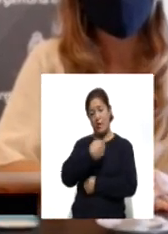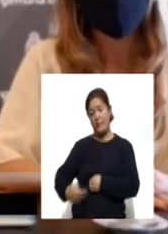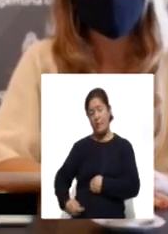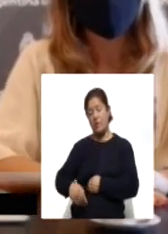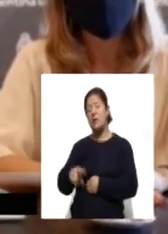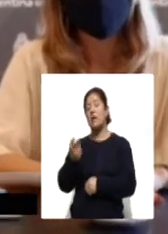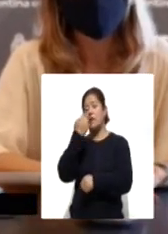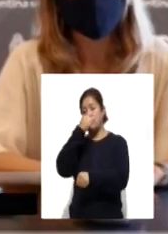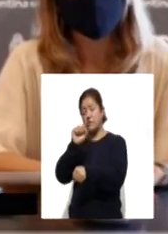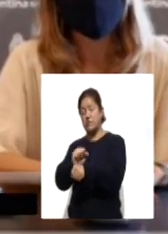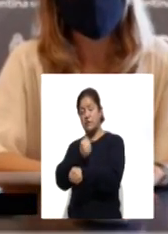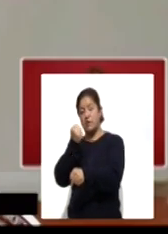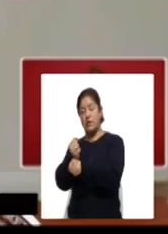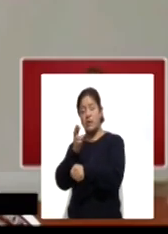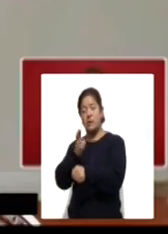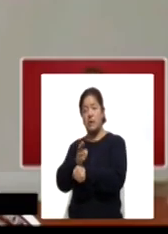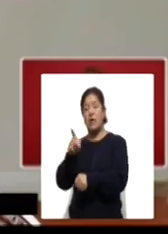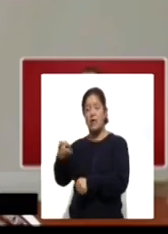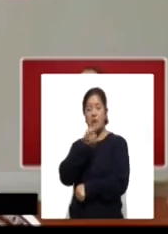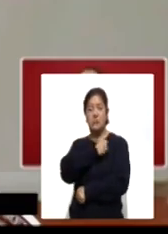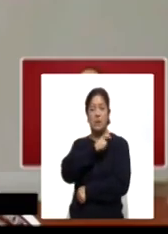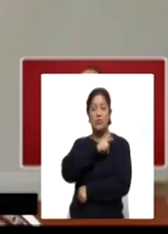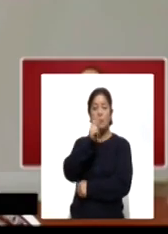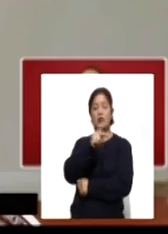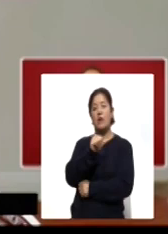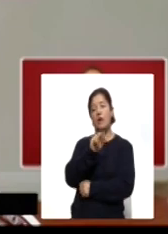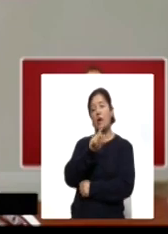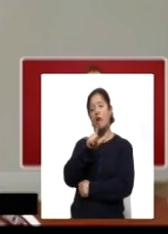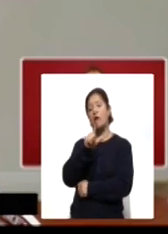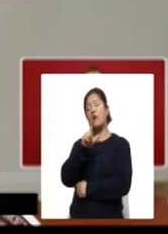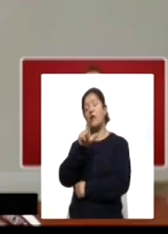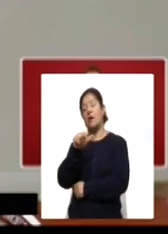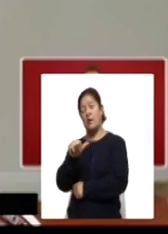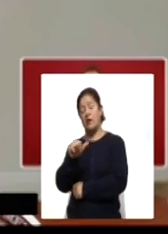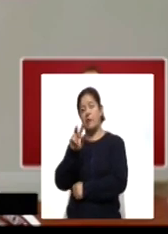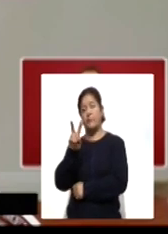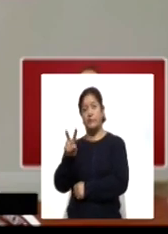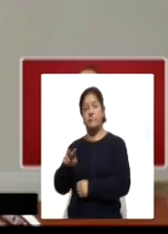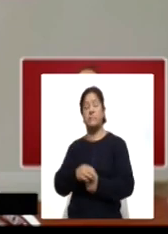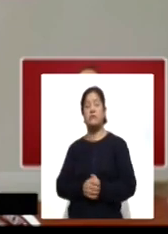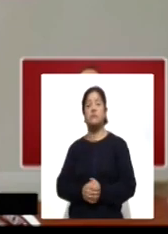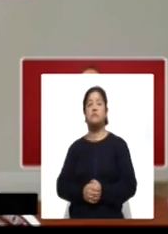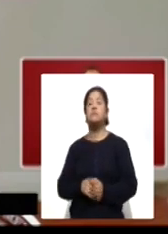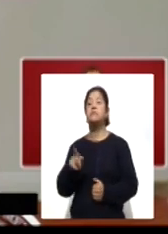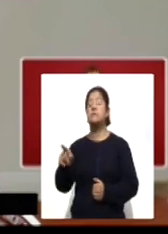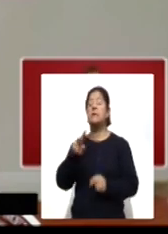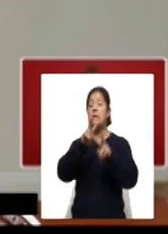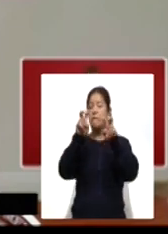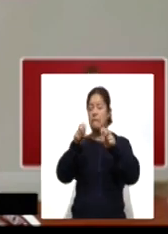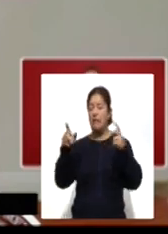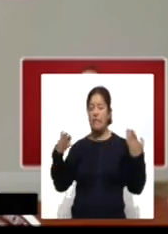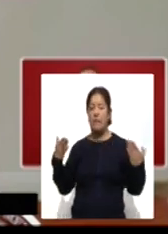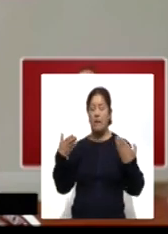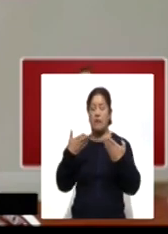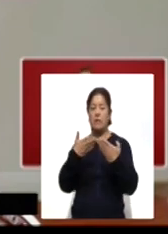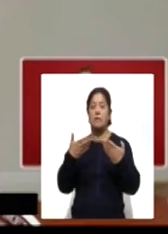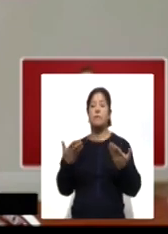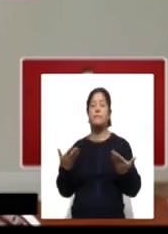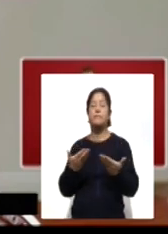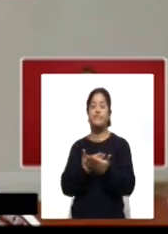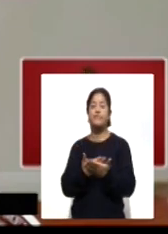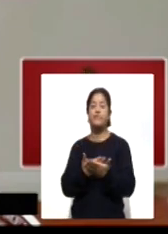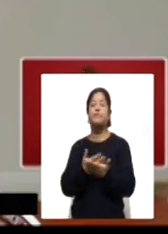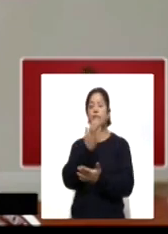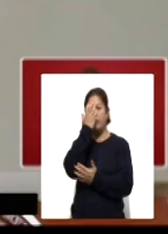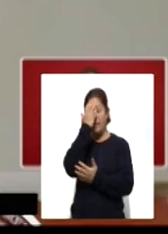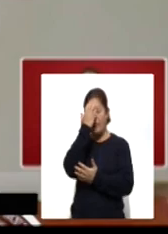secretaria de Acceso a la Salud de ese país, Carla Bisciotti. Detalló que uno de los principales temas de su encuentro con las autoridades argentinas es